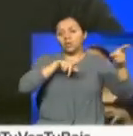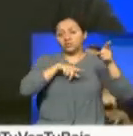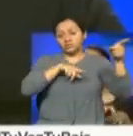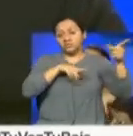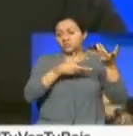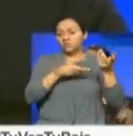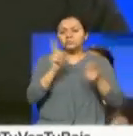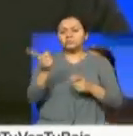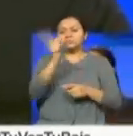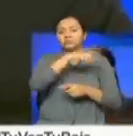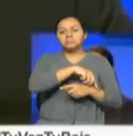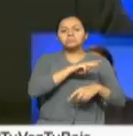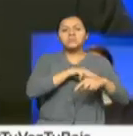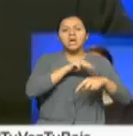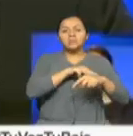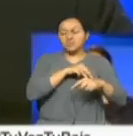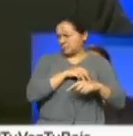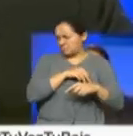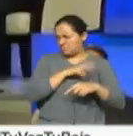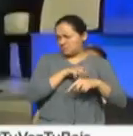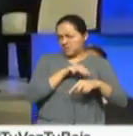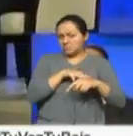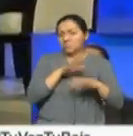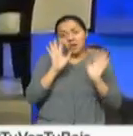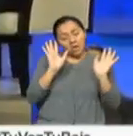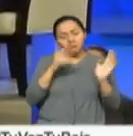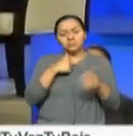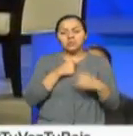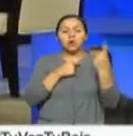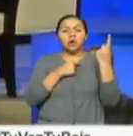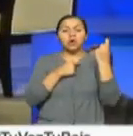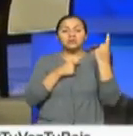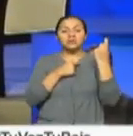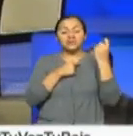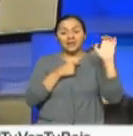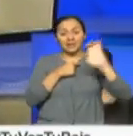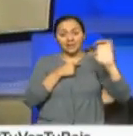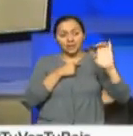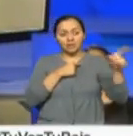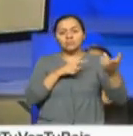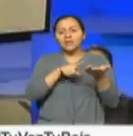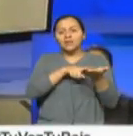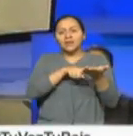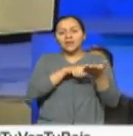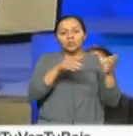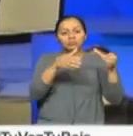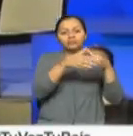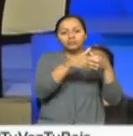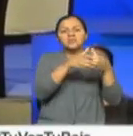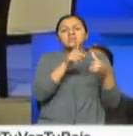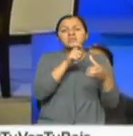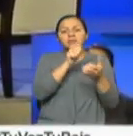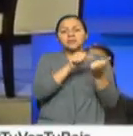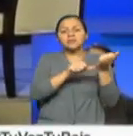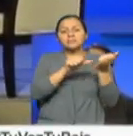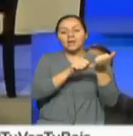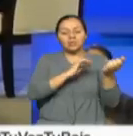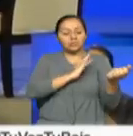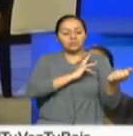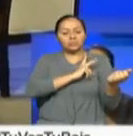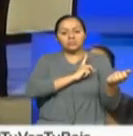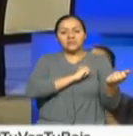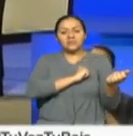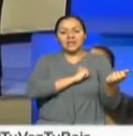Miami. Y lo que denunciamos nosotros es que se había reunido el miércoles 11 de enero en 100